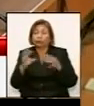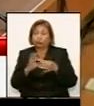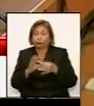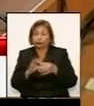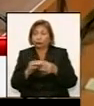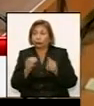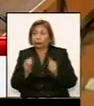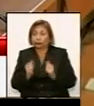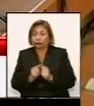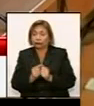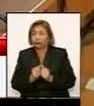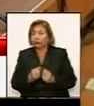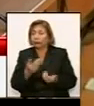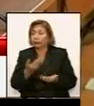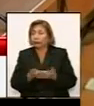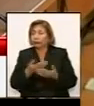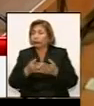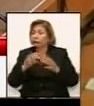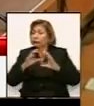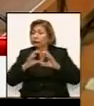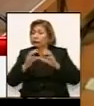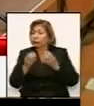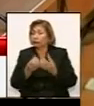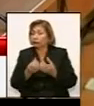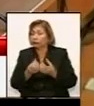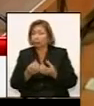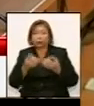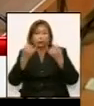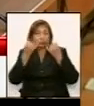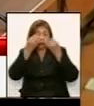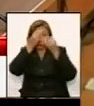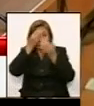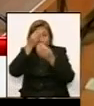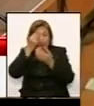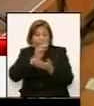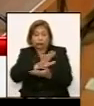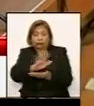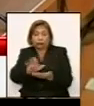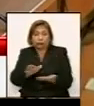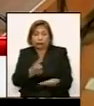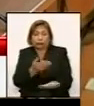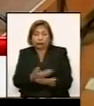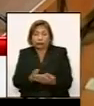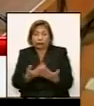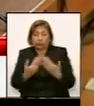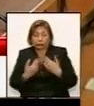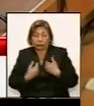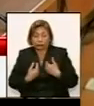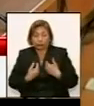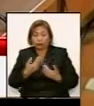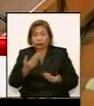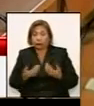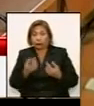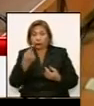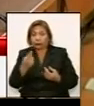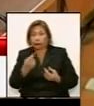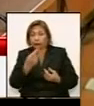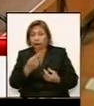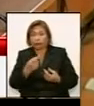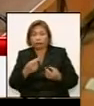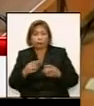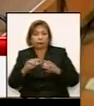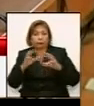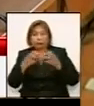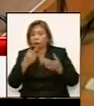manera simultánea. Este es un gráfico que incluimos en el informe que todos ya tienen, que indica que muchas veces cada tipo de violencia se da al